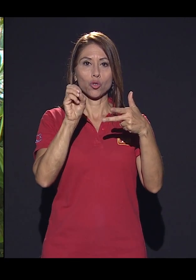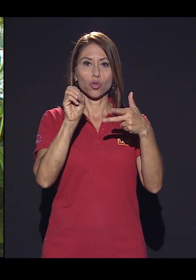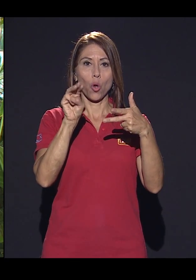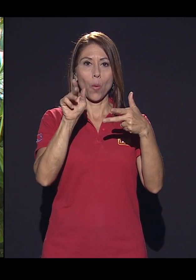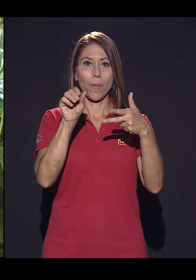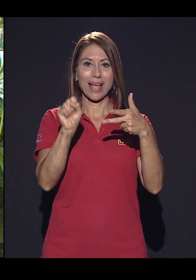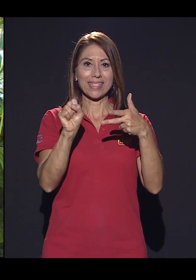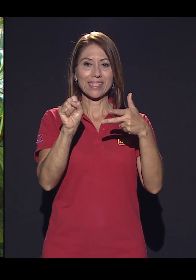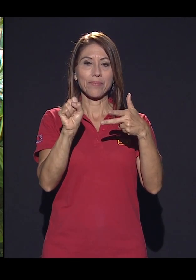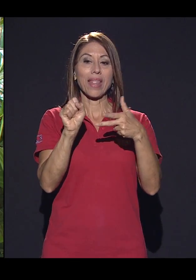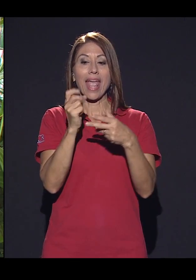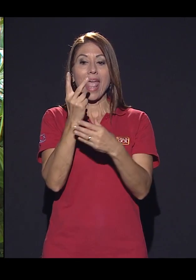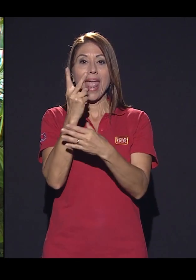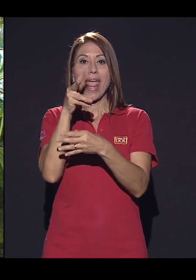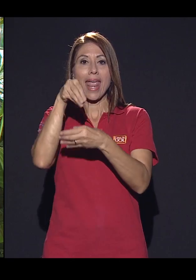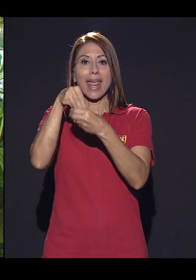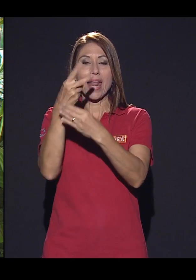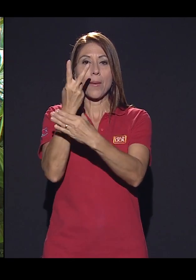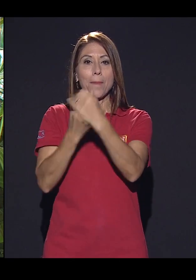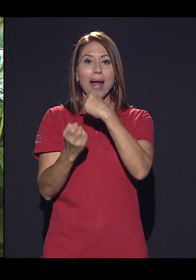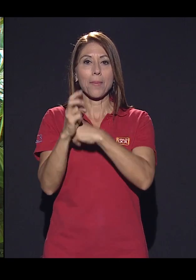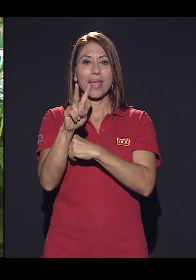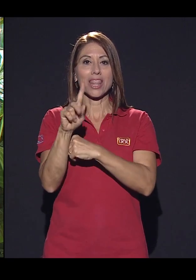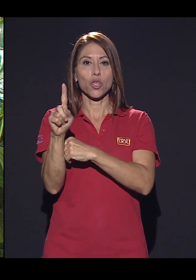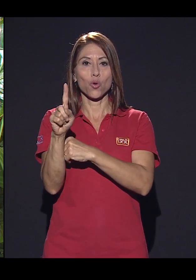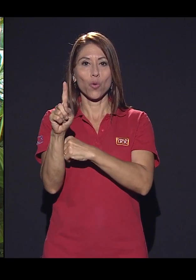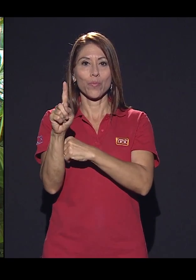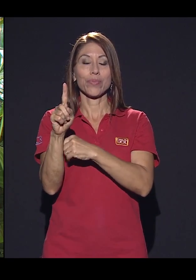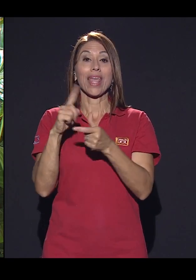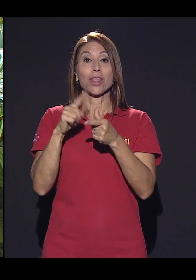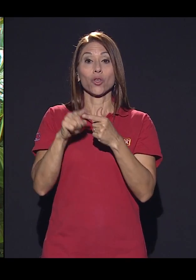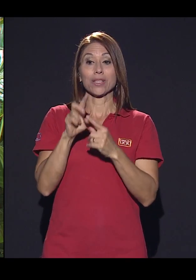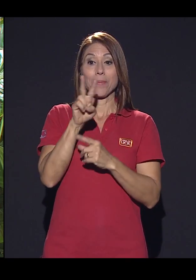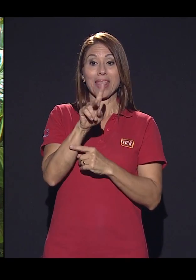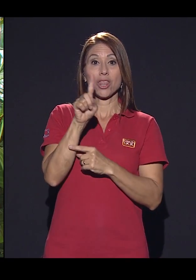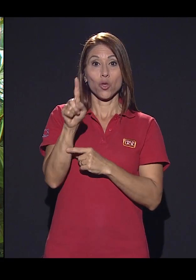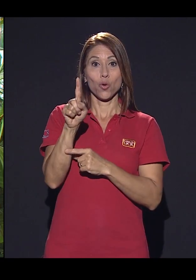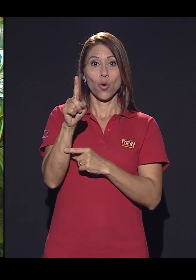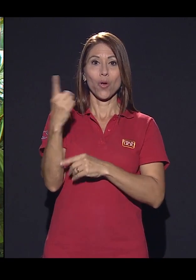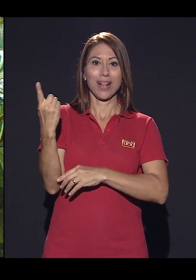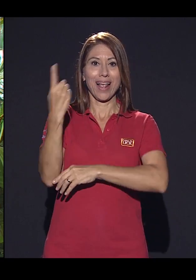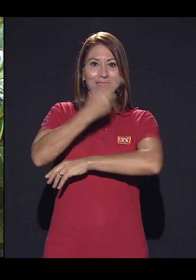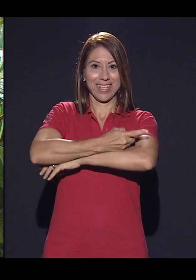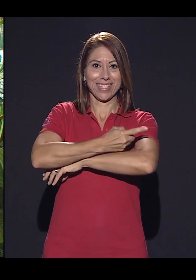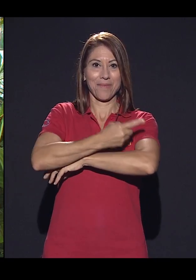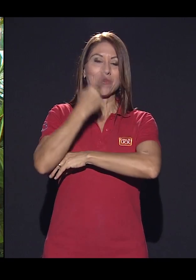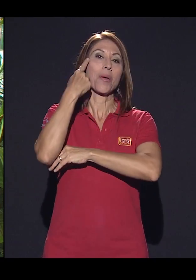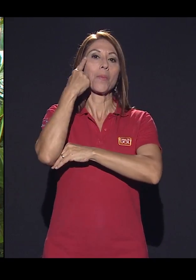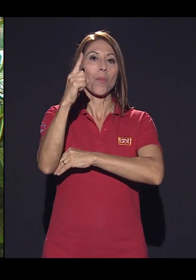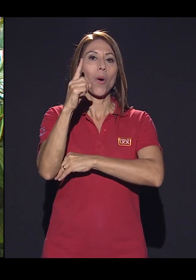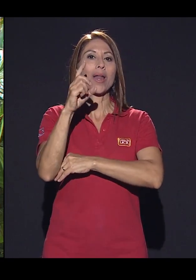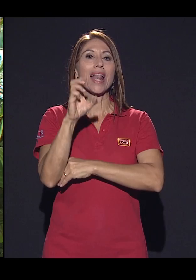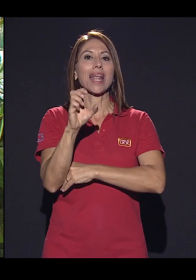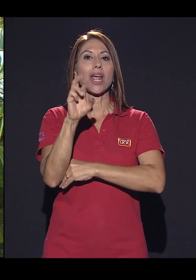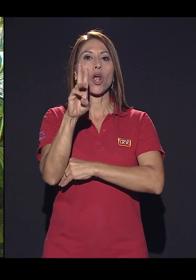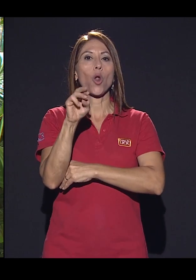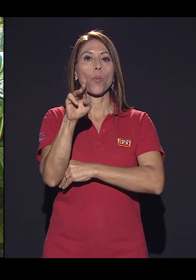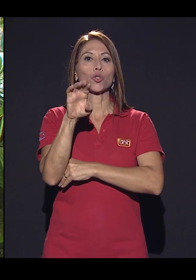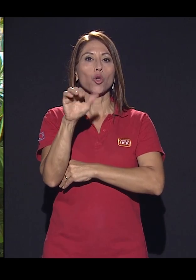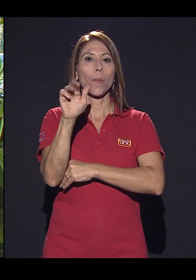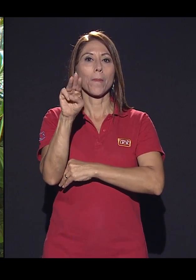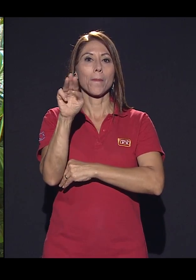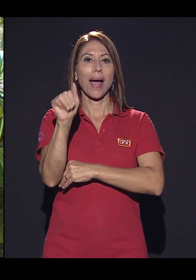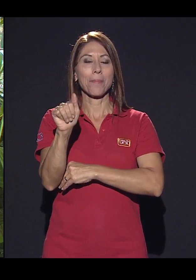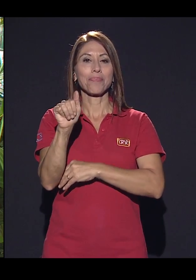21. Entonces, 21 la fecha por el cromosoma y marzo de 3 porque se tienen